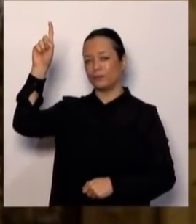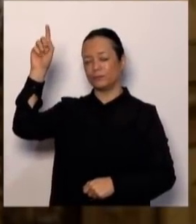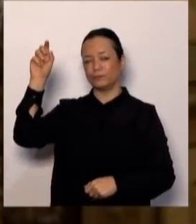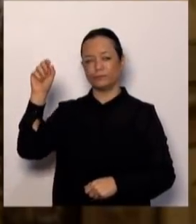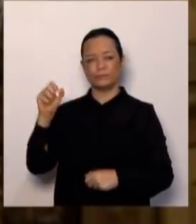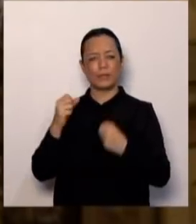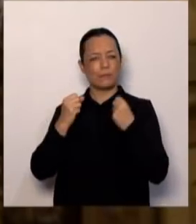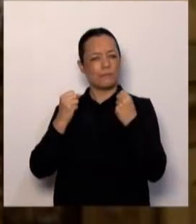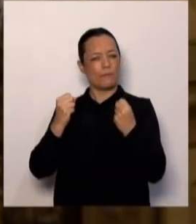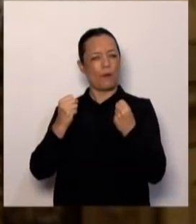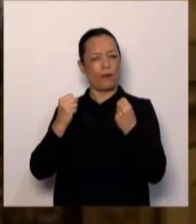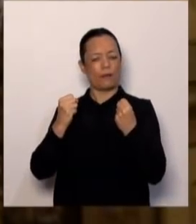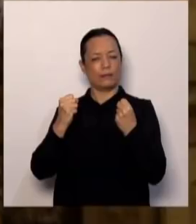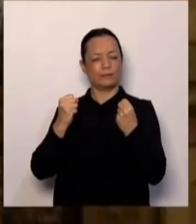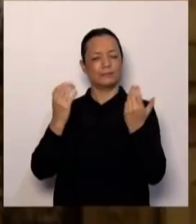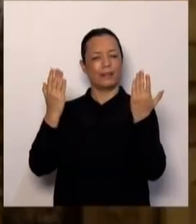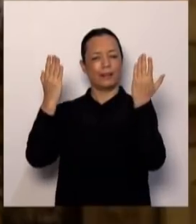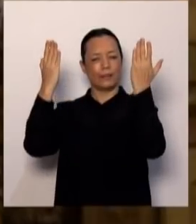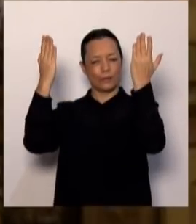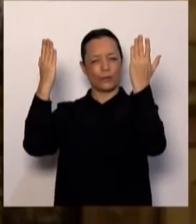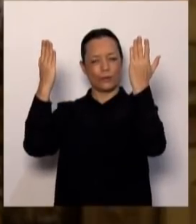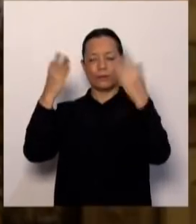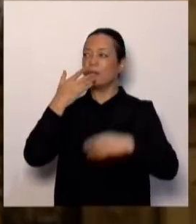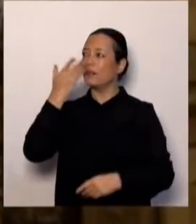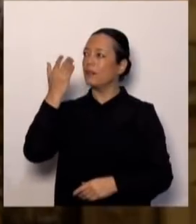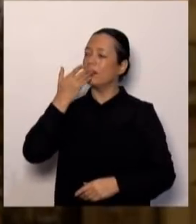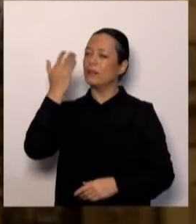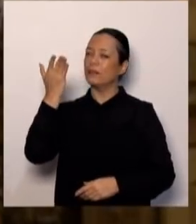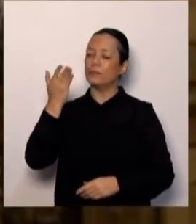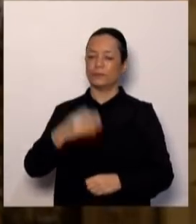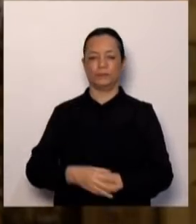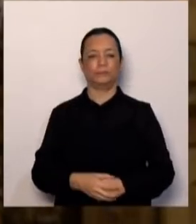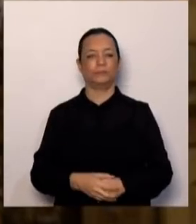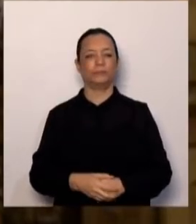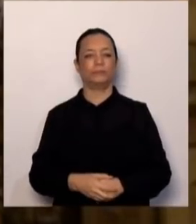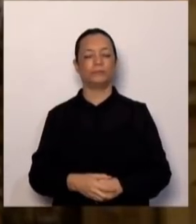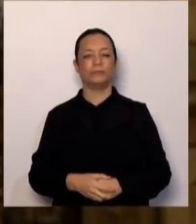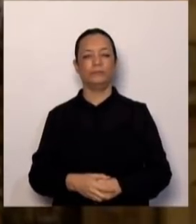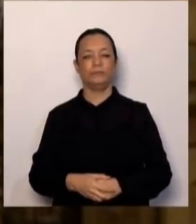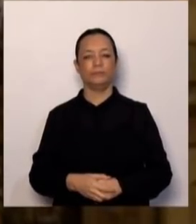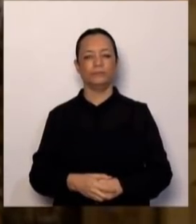Aclamen la gloria y el poder de